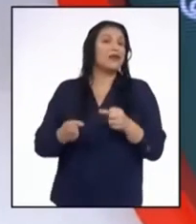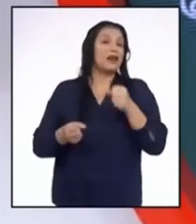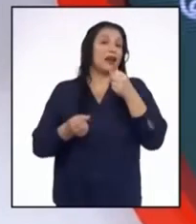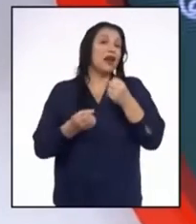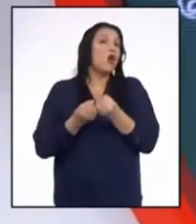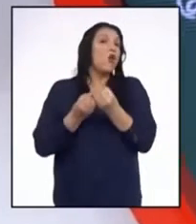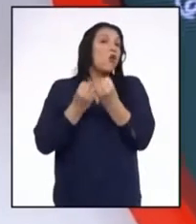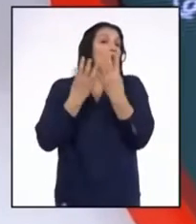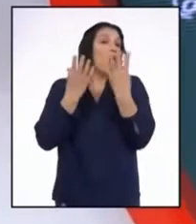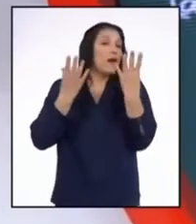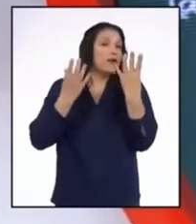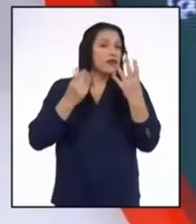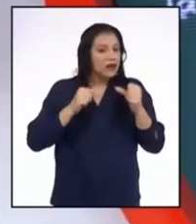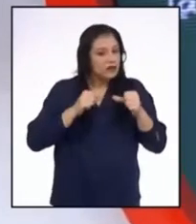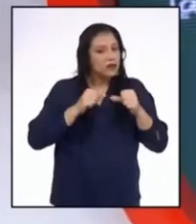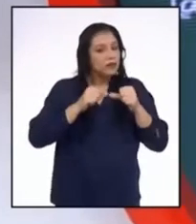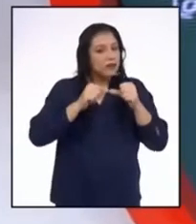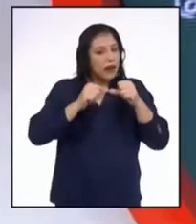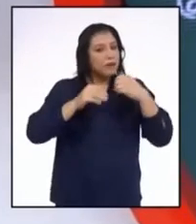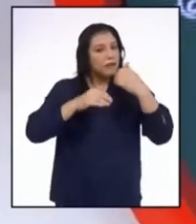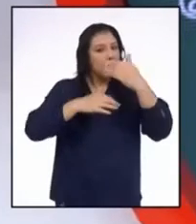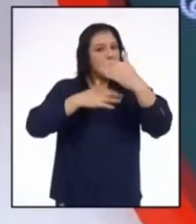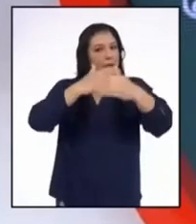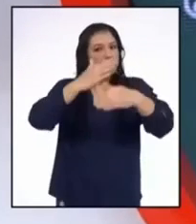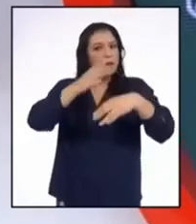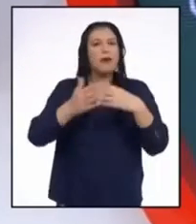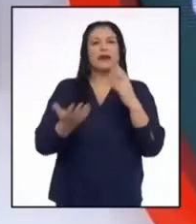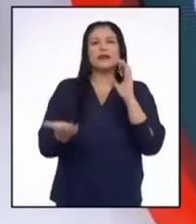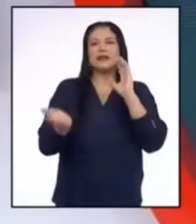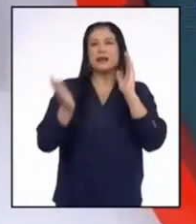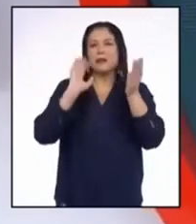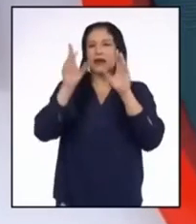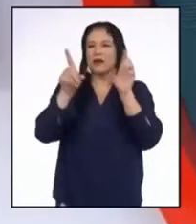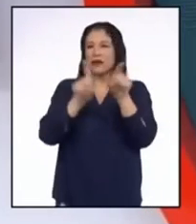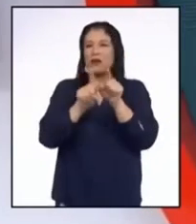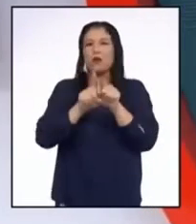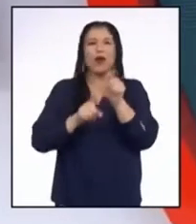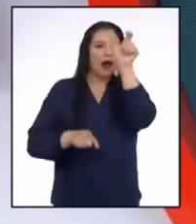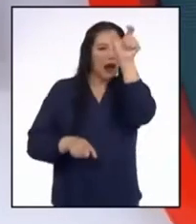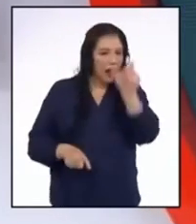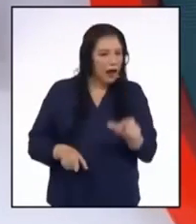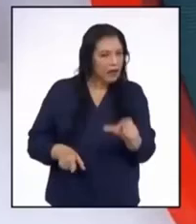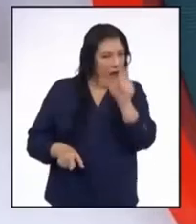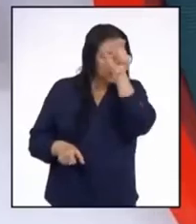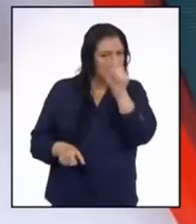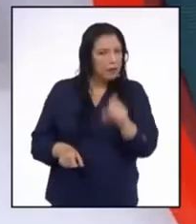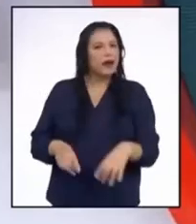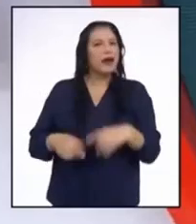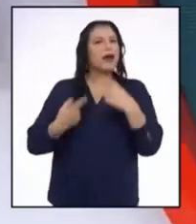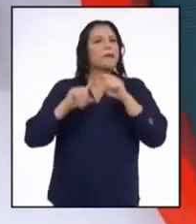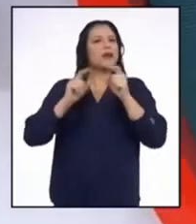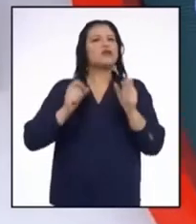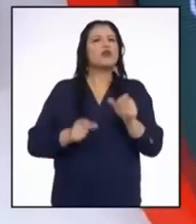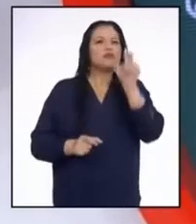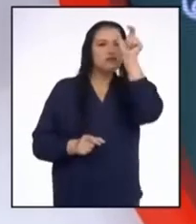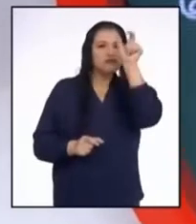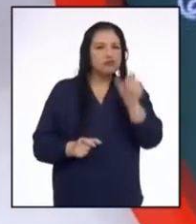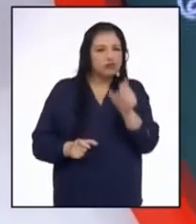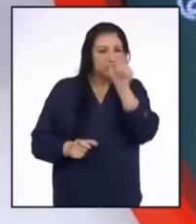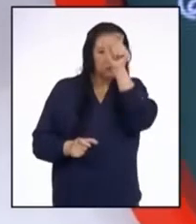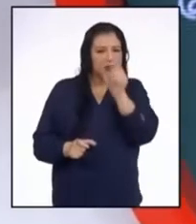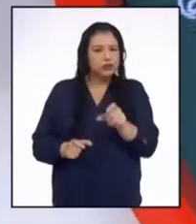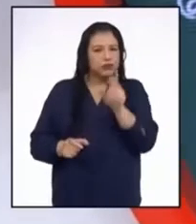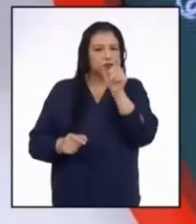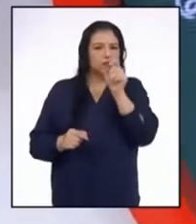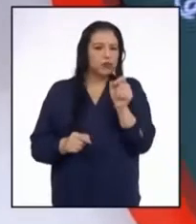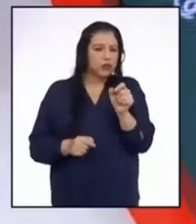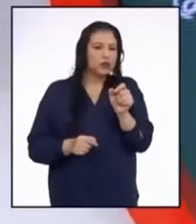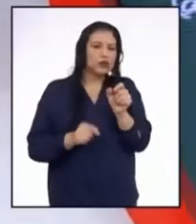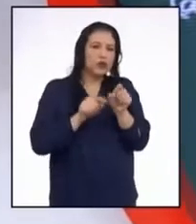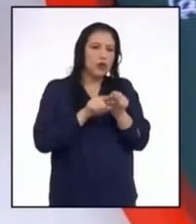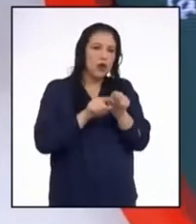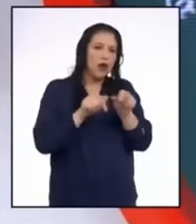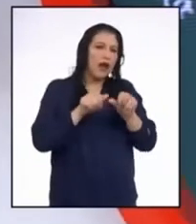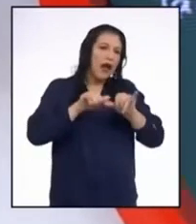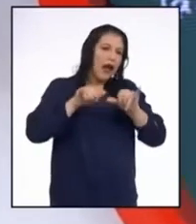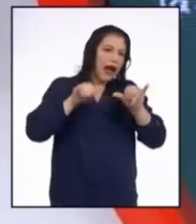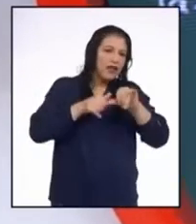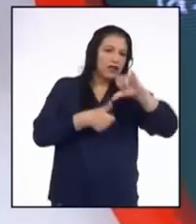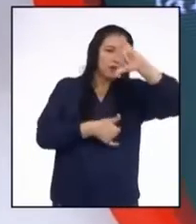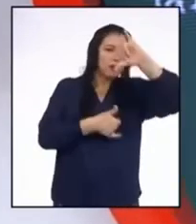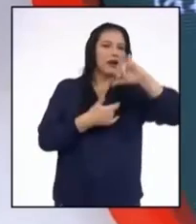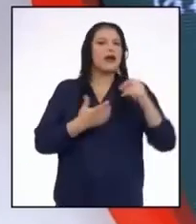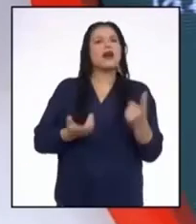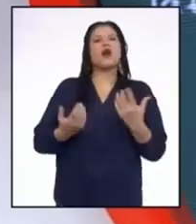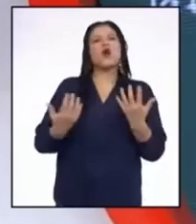cuantitativas continuas. A simple vista se parece al gráfico de barras, pero son una serie de columnas cuyo ancho y ubicación coinciden con